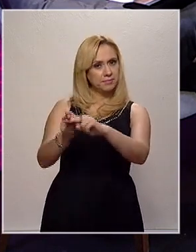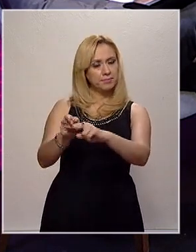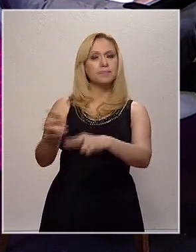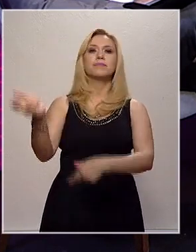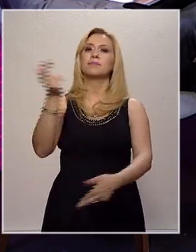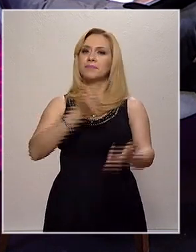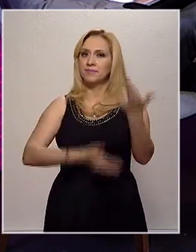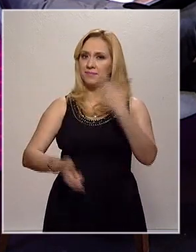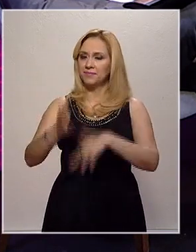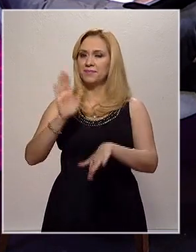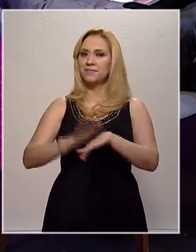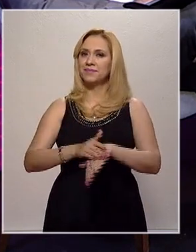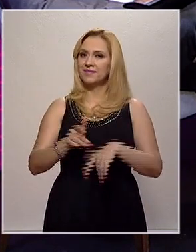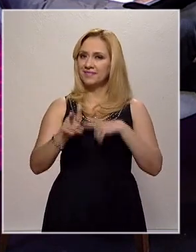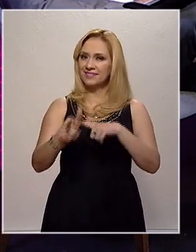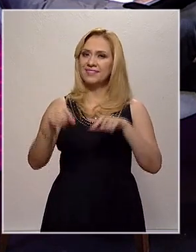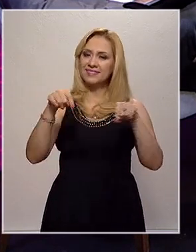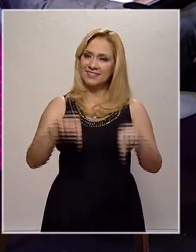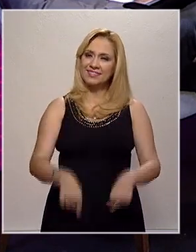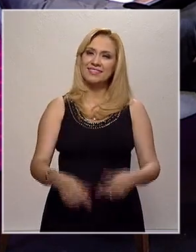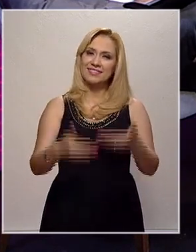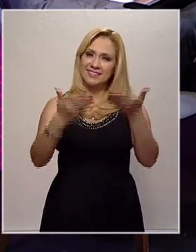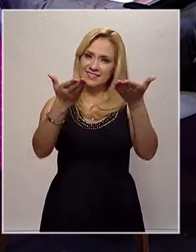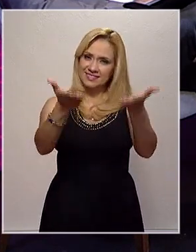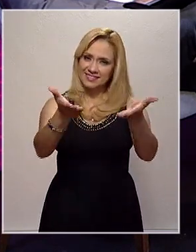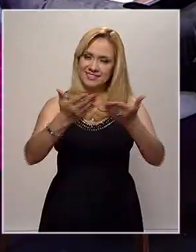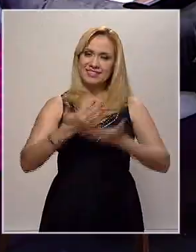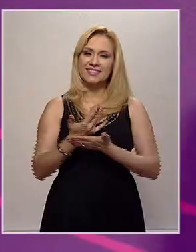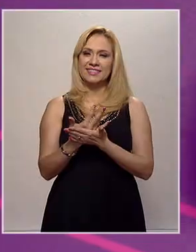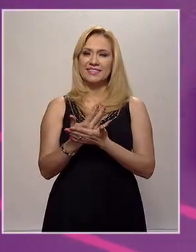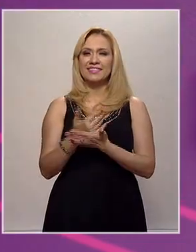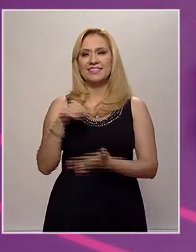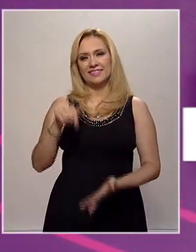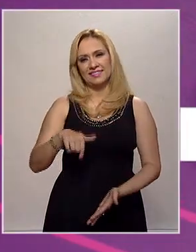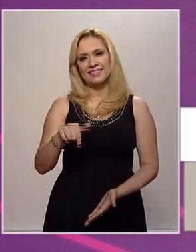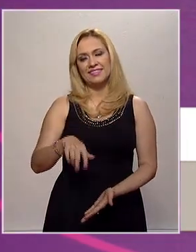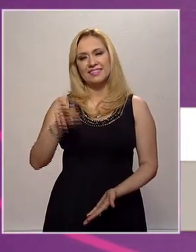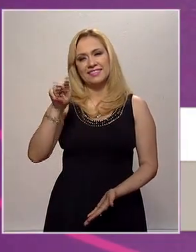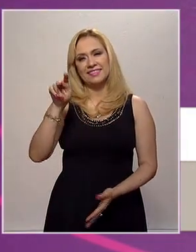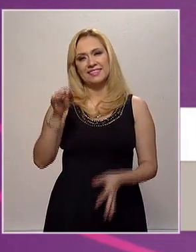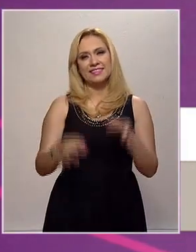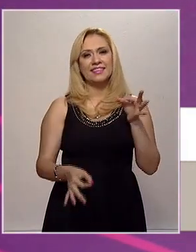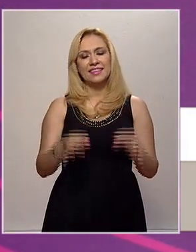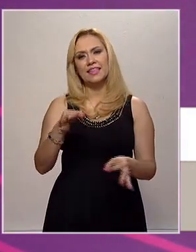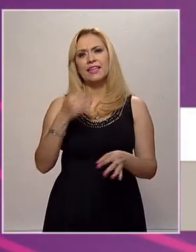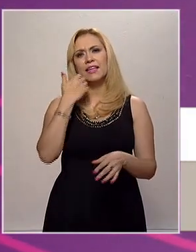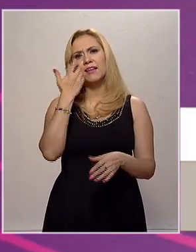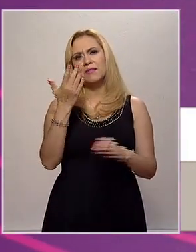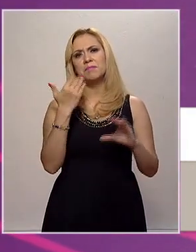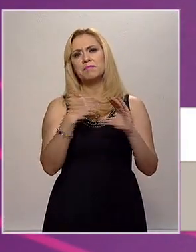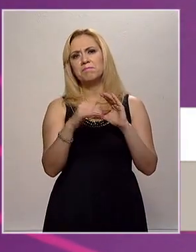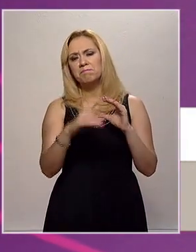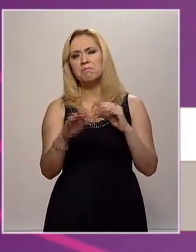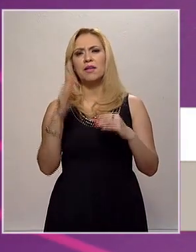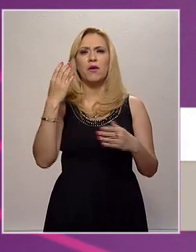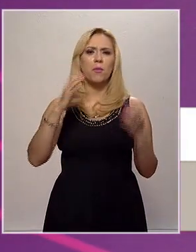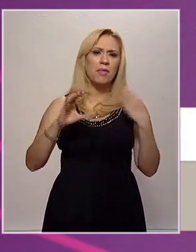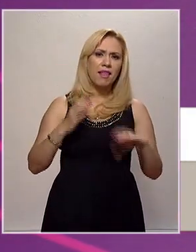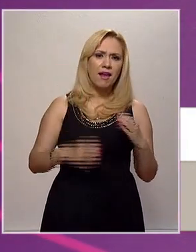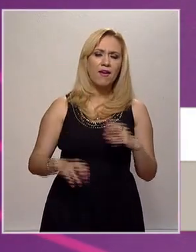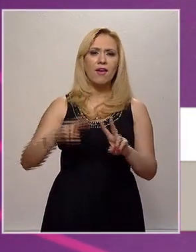volvemos a su programa Tus Derechos. Síganos en Justicia TV y mándenos sus comentarios